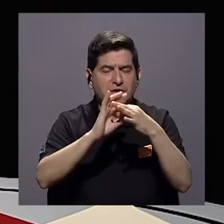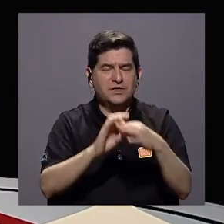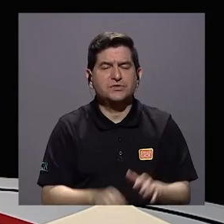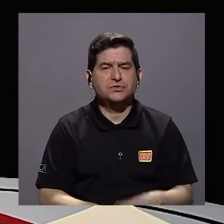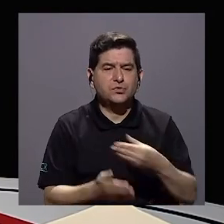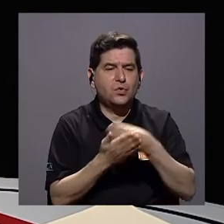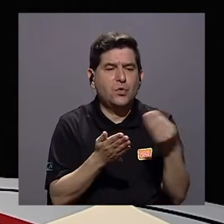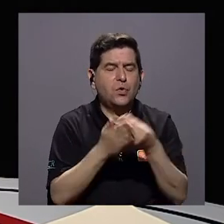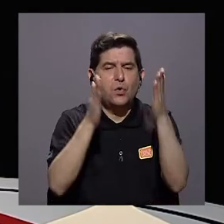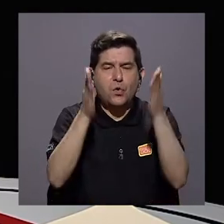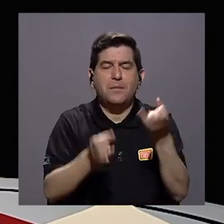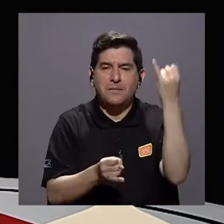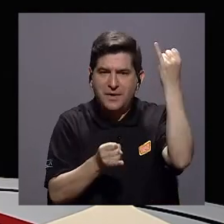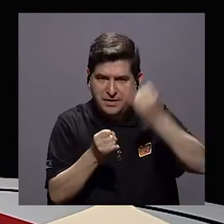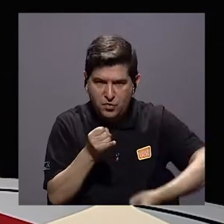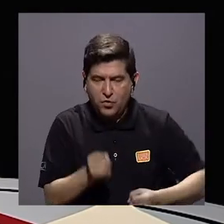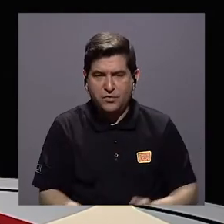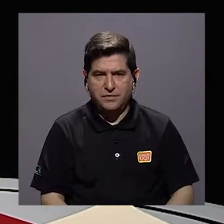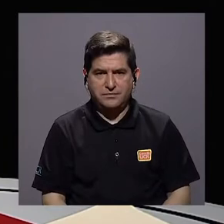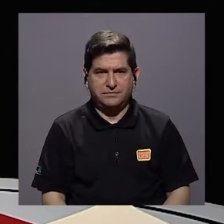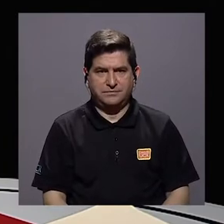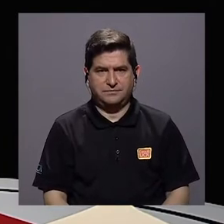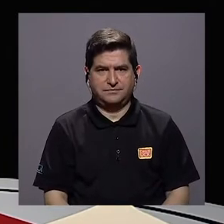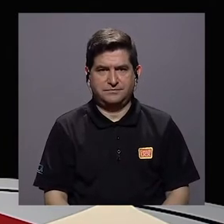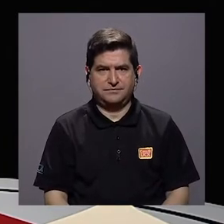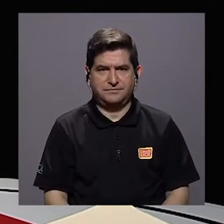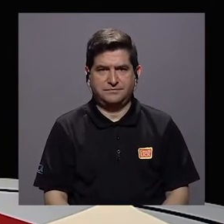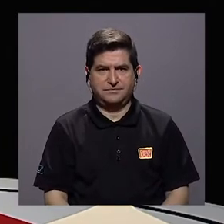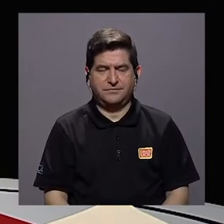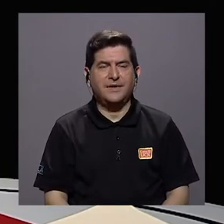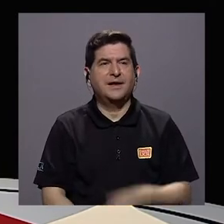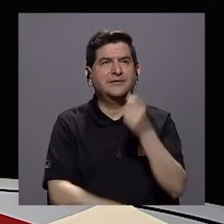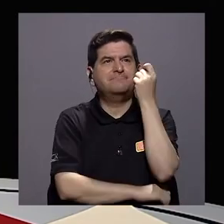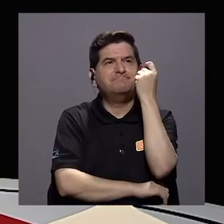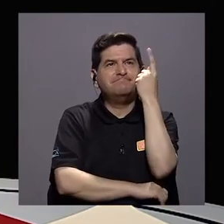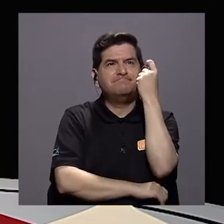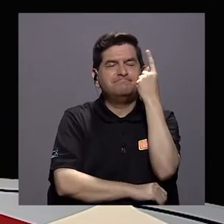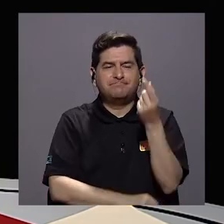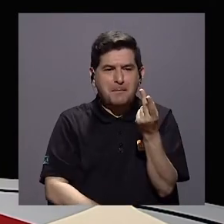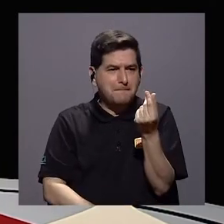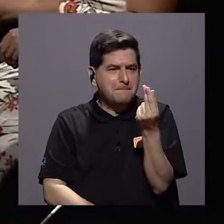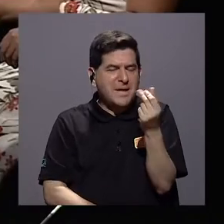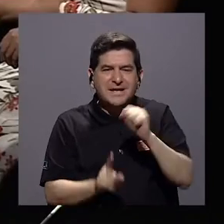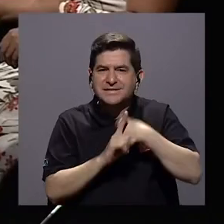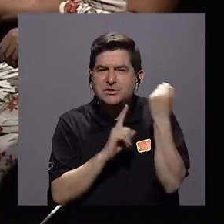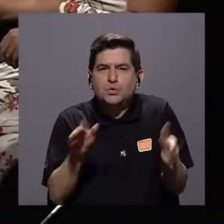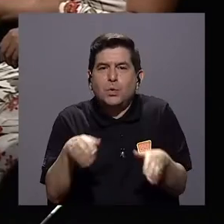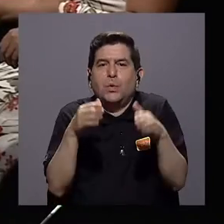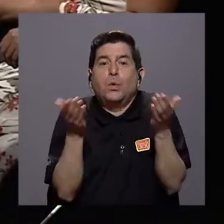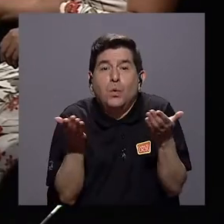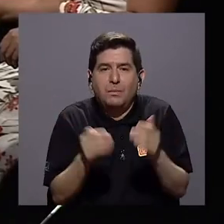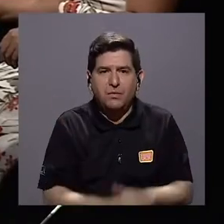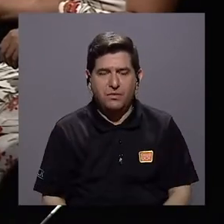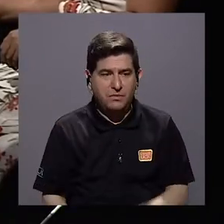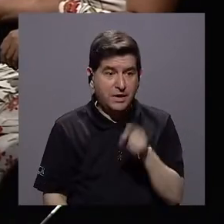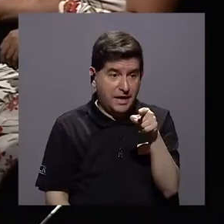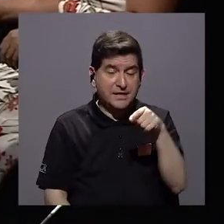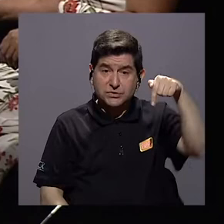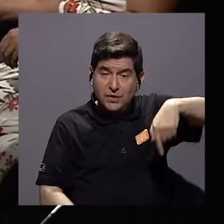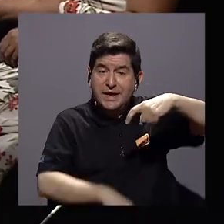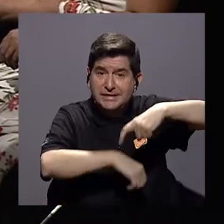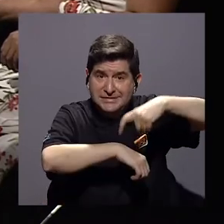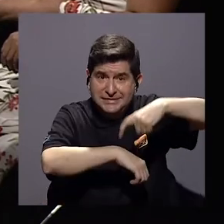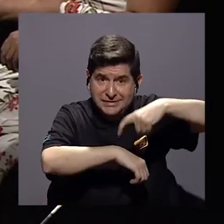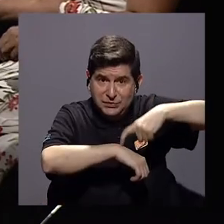con el consumidor final. ¿Cómo podemos tratar de entender el tema del precio? Porque eso es, hoy por